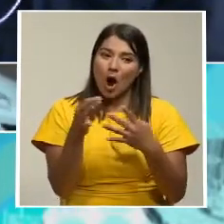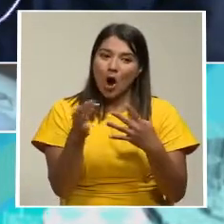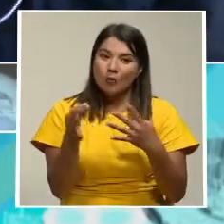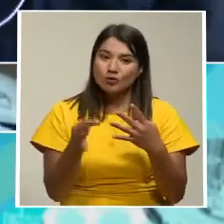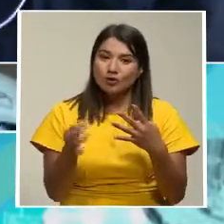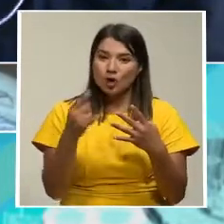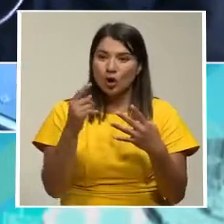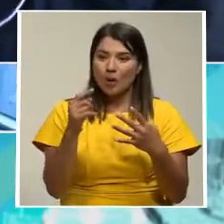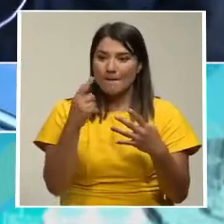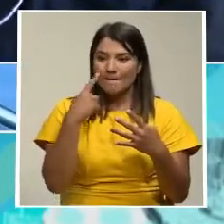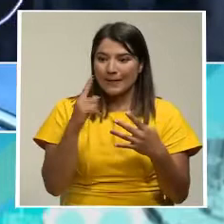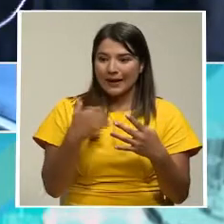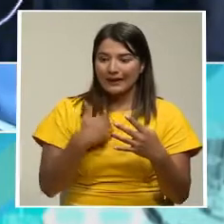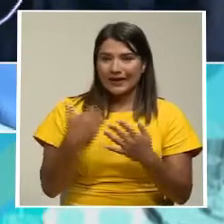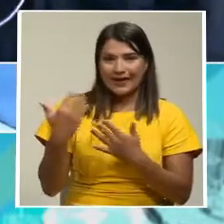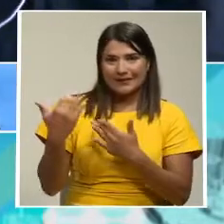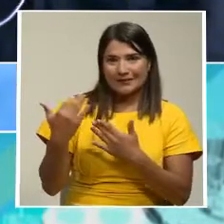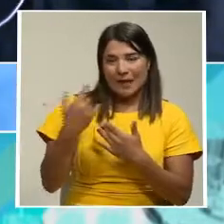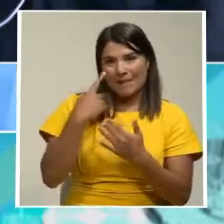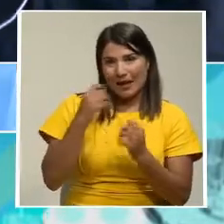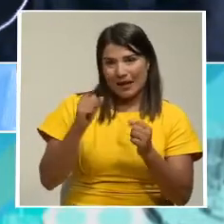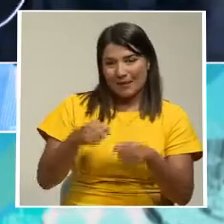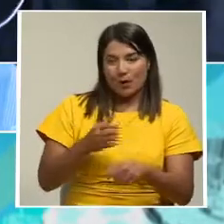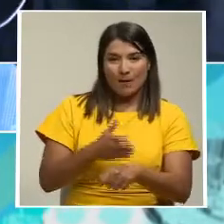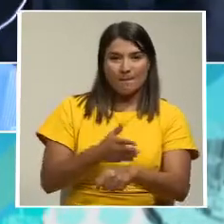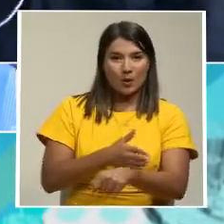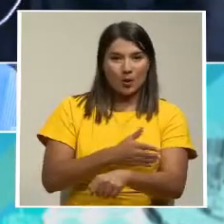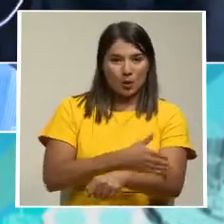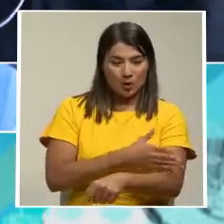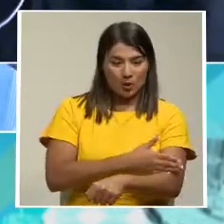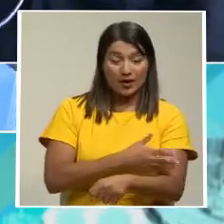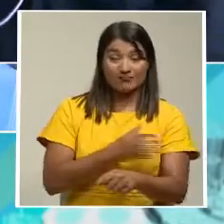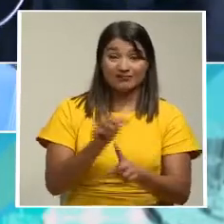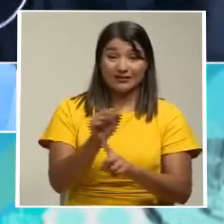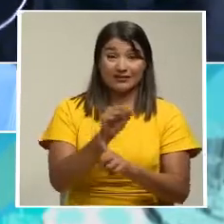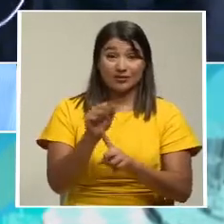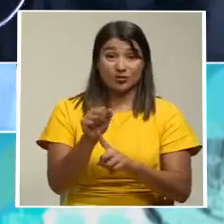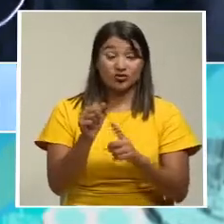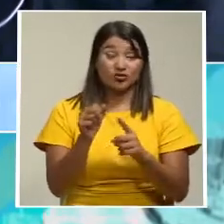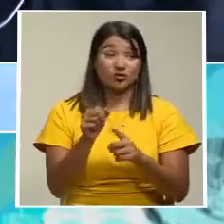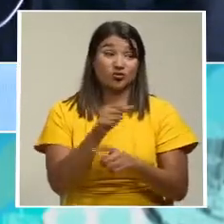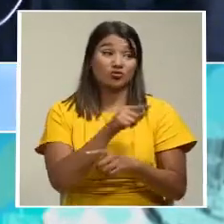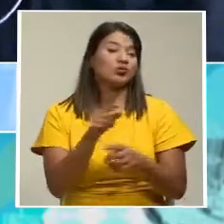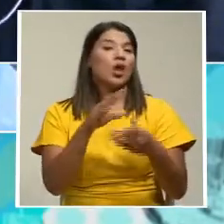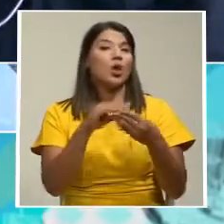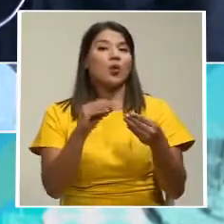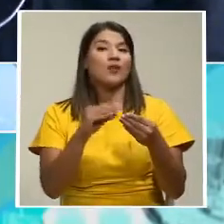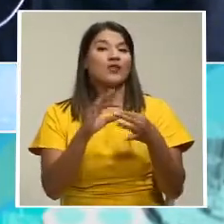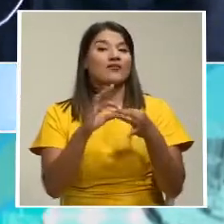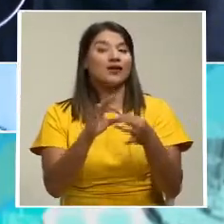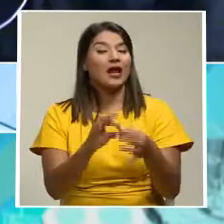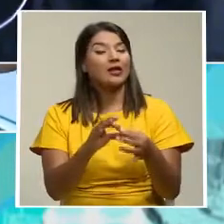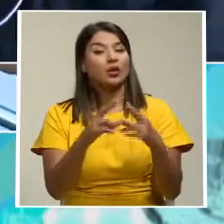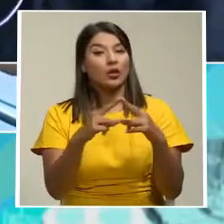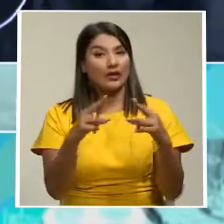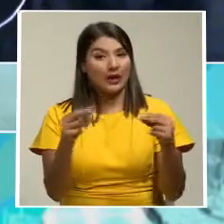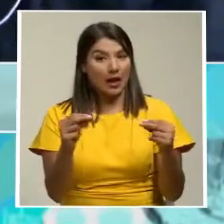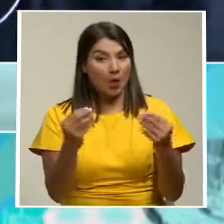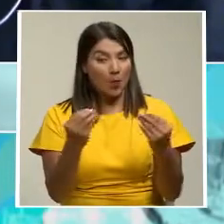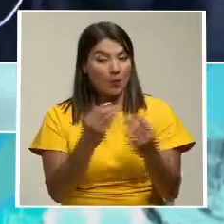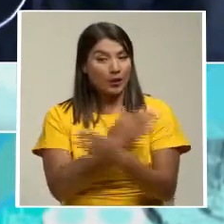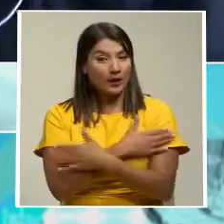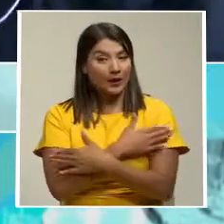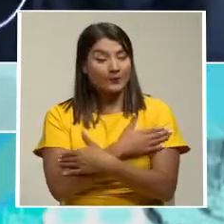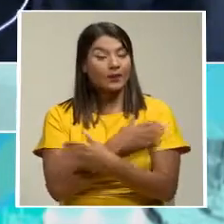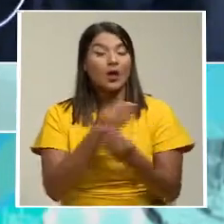de esperanza de algo a qué asirse el panorama que pintás sobre la querida Nicaragua.